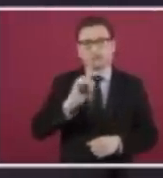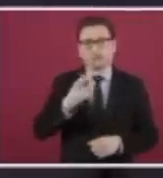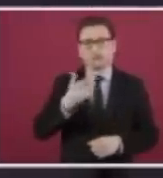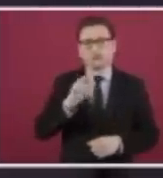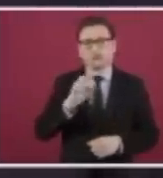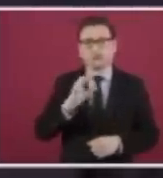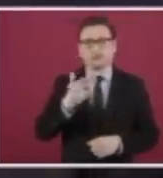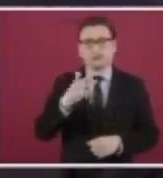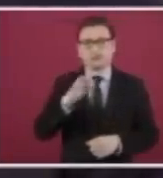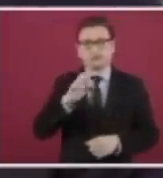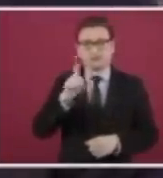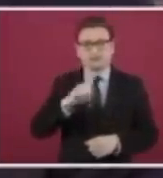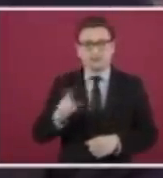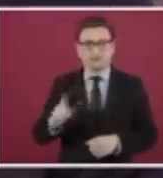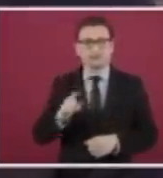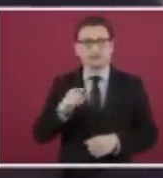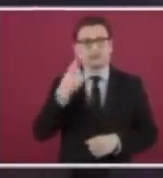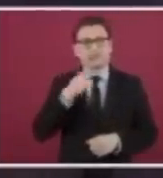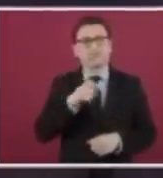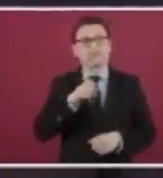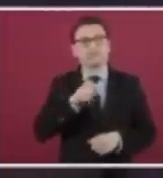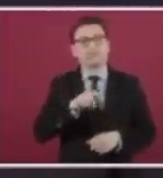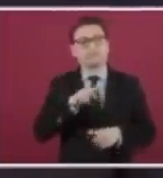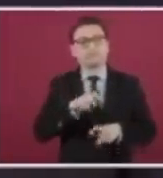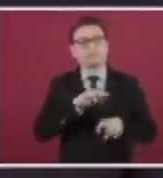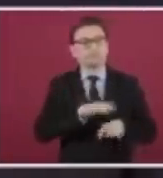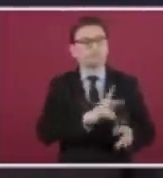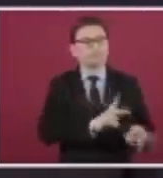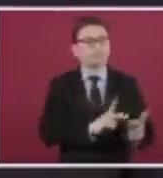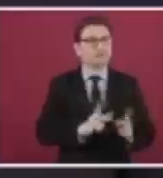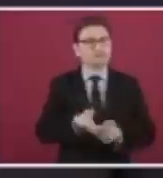para hablar sobre este tema. Que